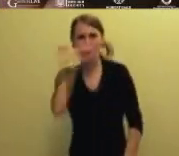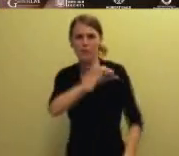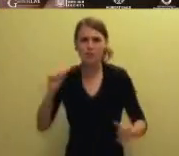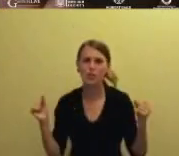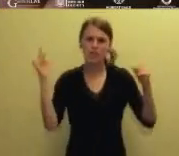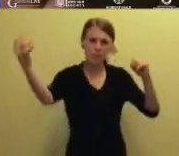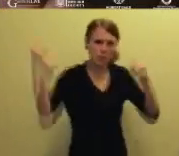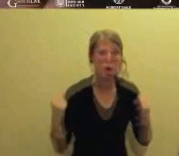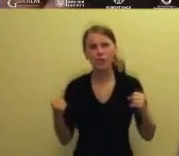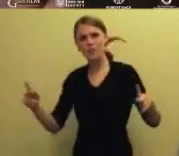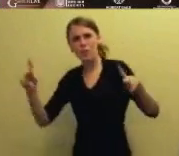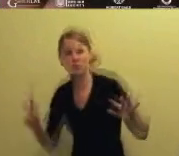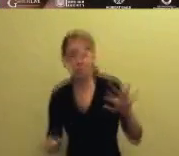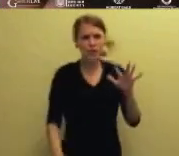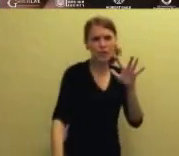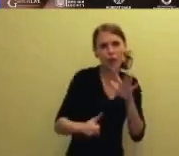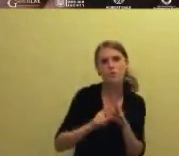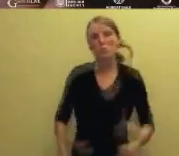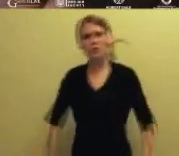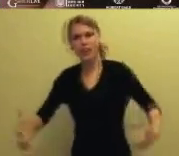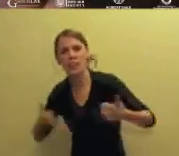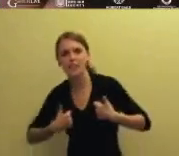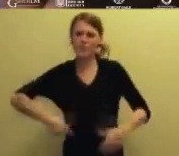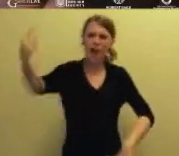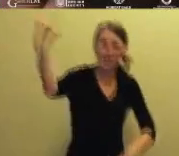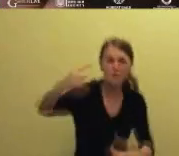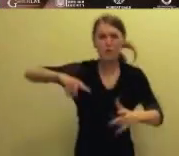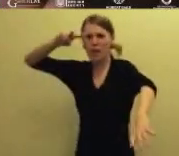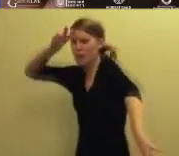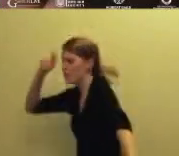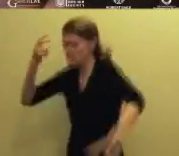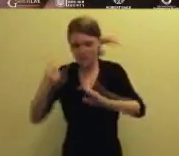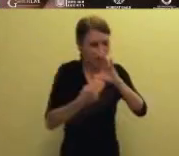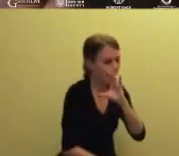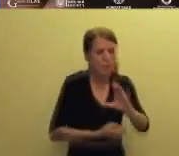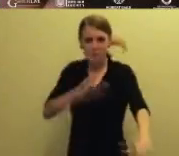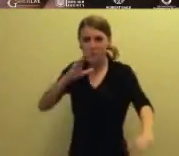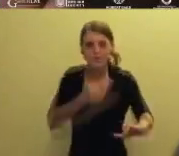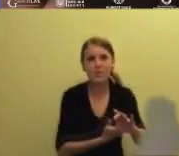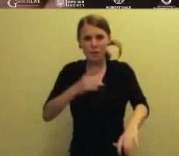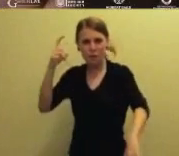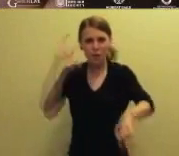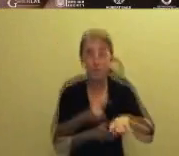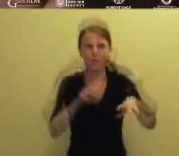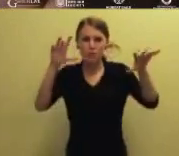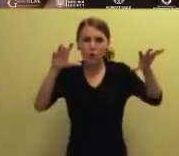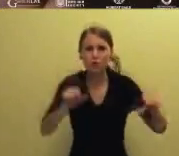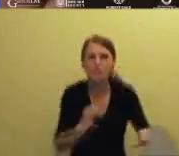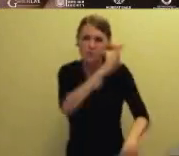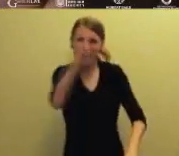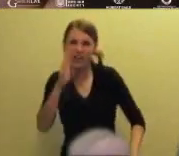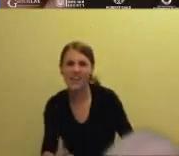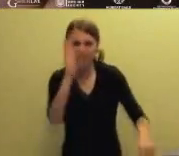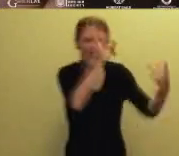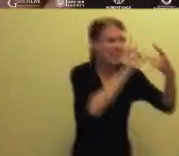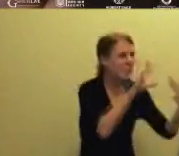el cream de la escena pero muy fuerte muy lamentable esa escena o sea le meten unas galletas buenas mira